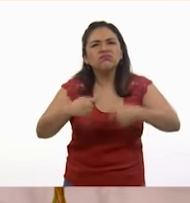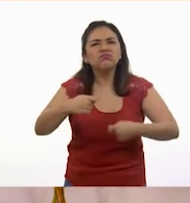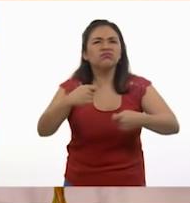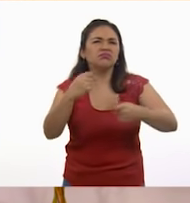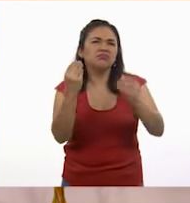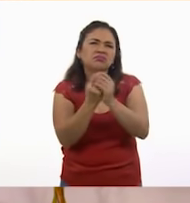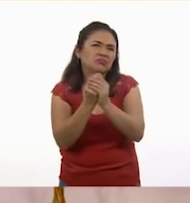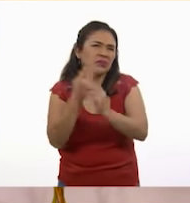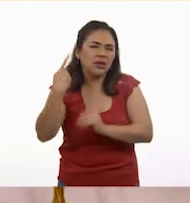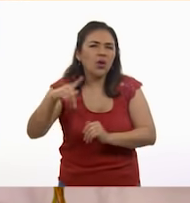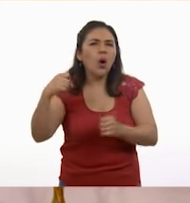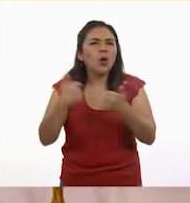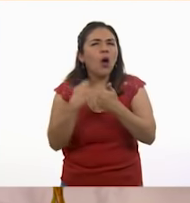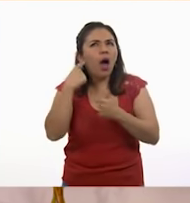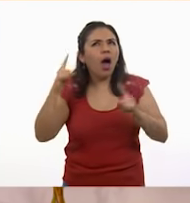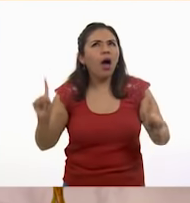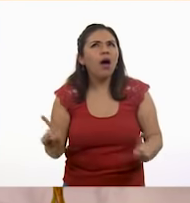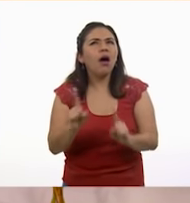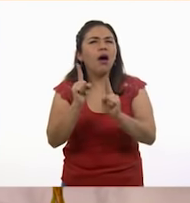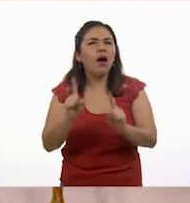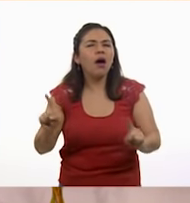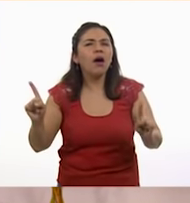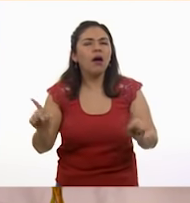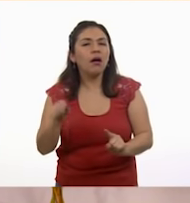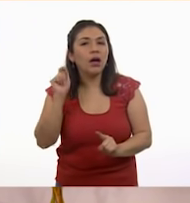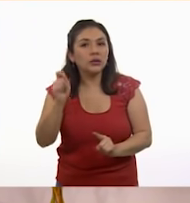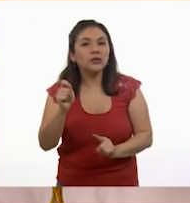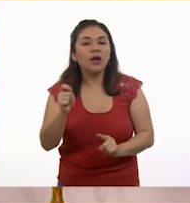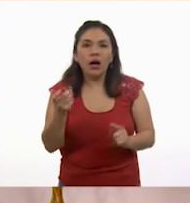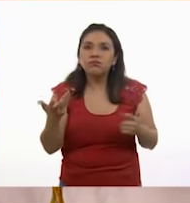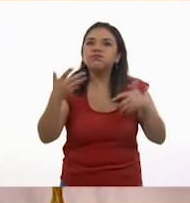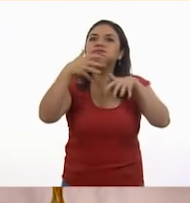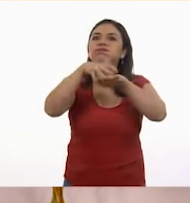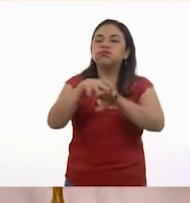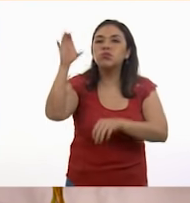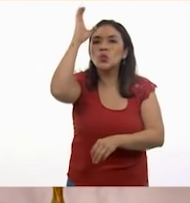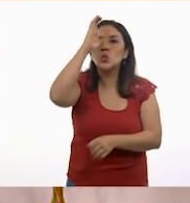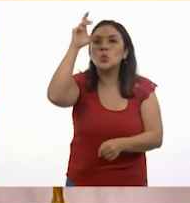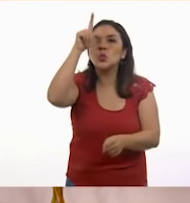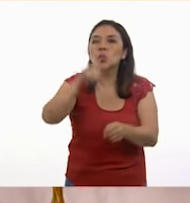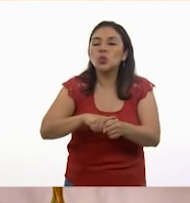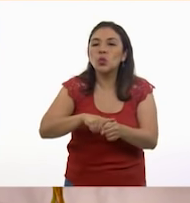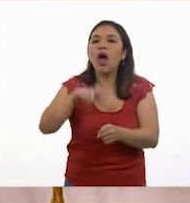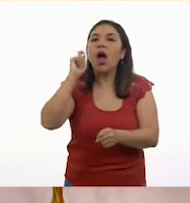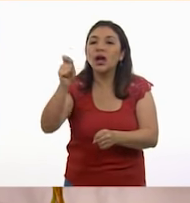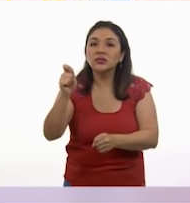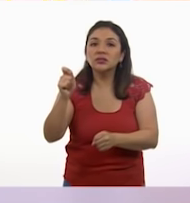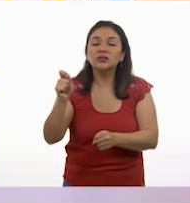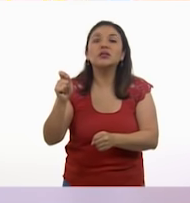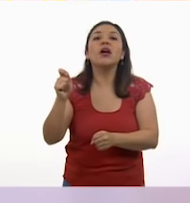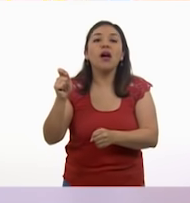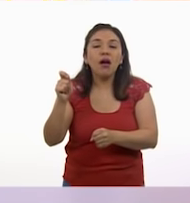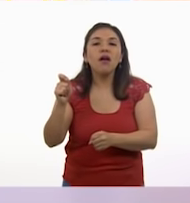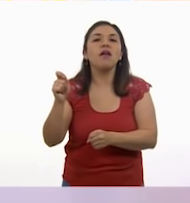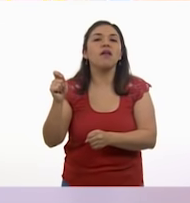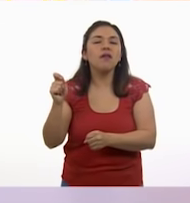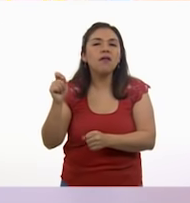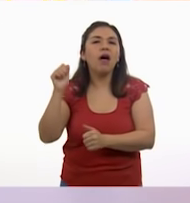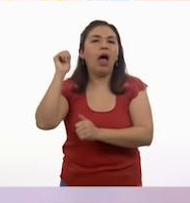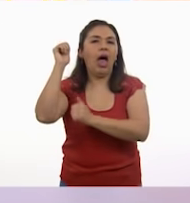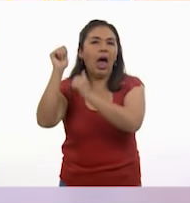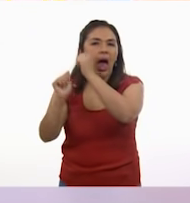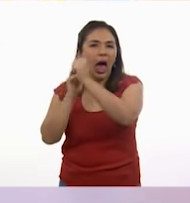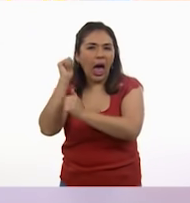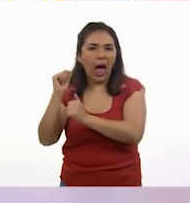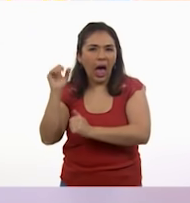esta armonía musical que es lo que también mencionado es una mezcla cultural entre áfrica y méxico y